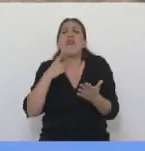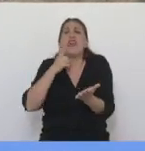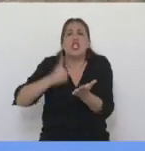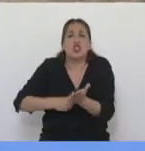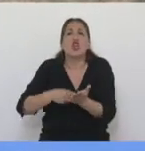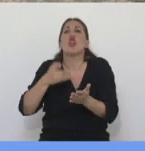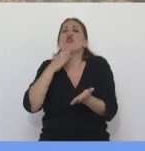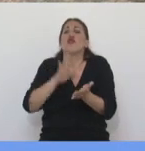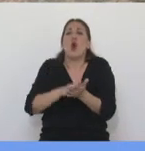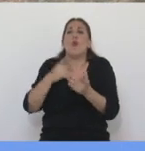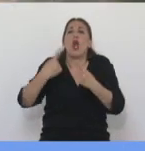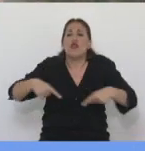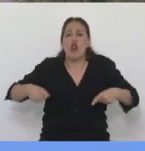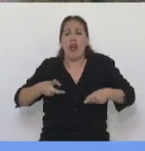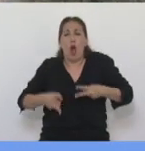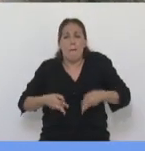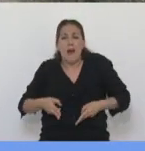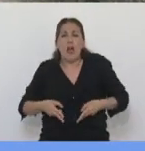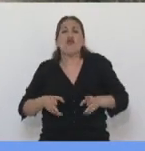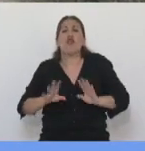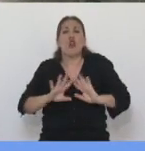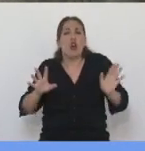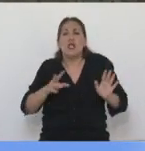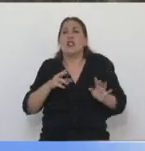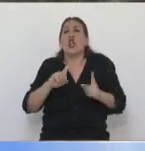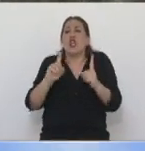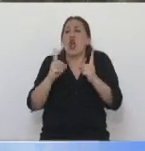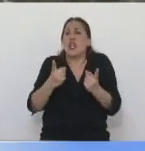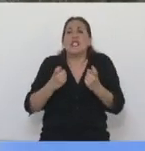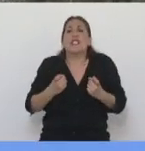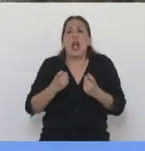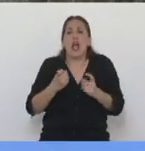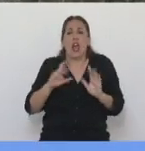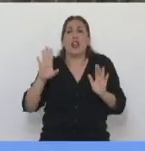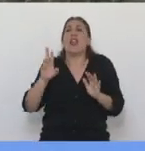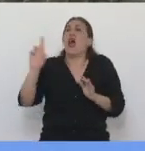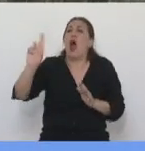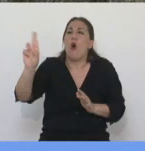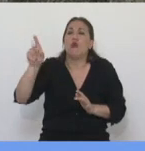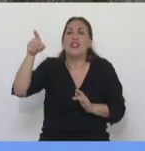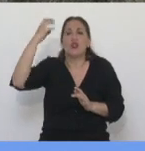las intervenciones de contracepción sin requerírseles